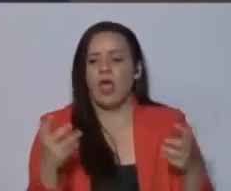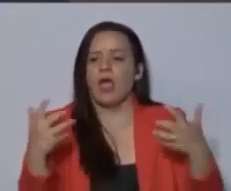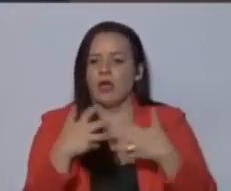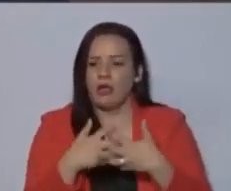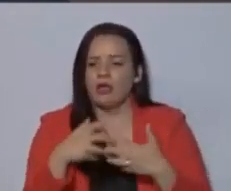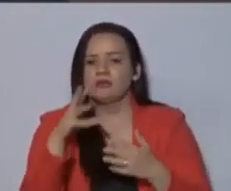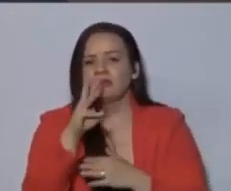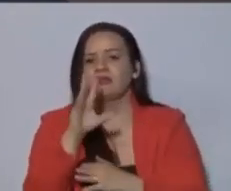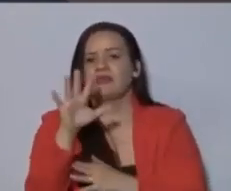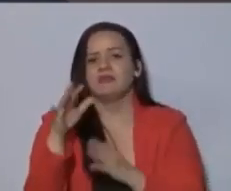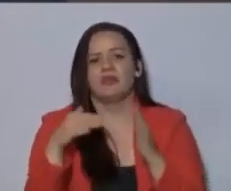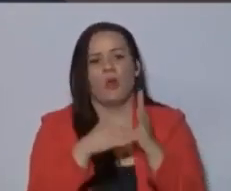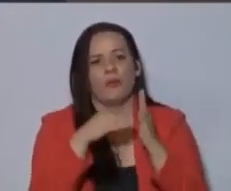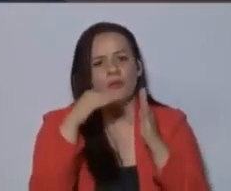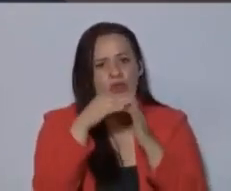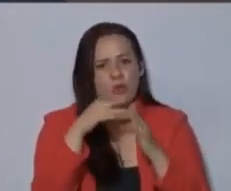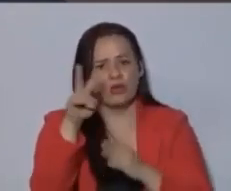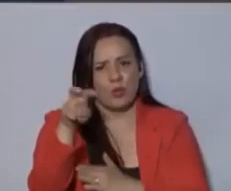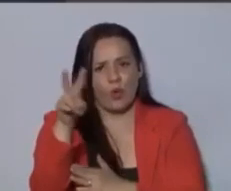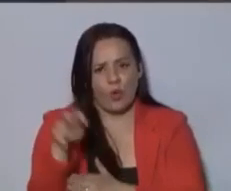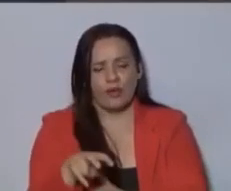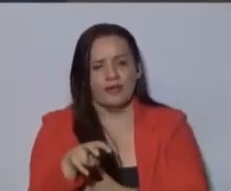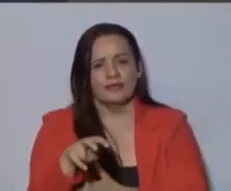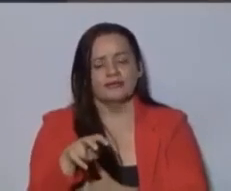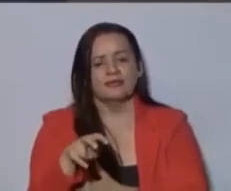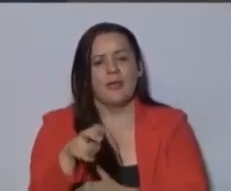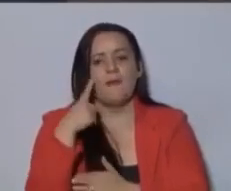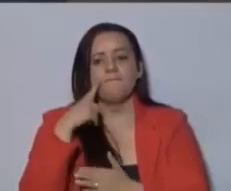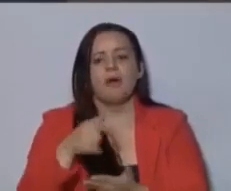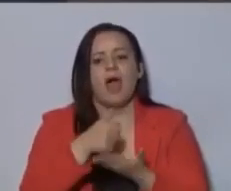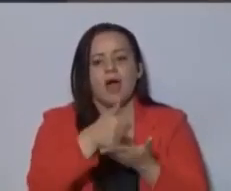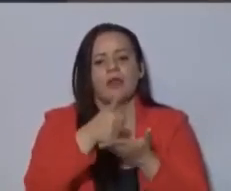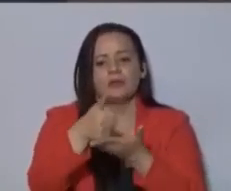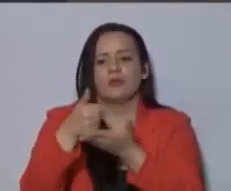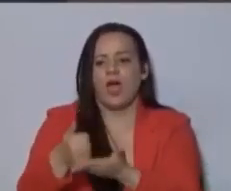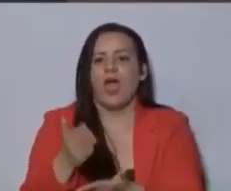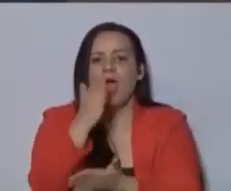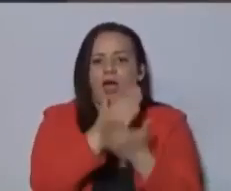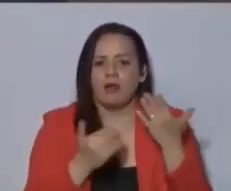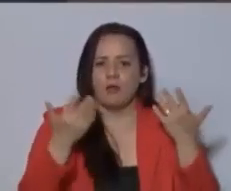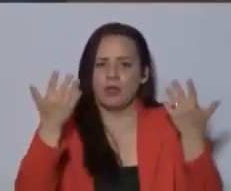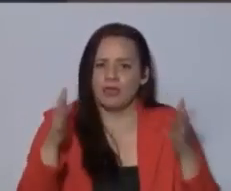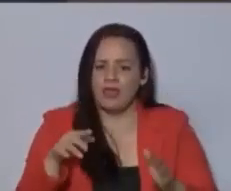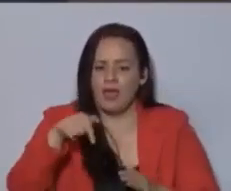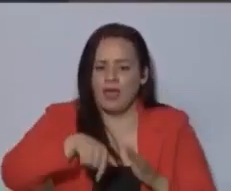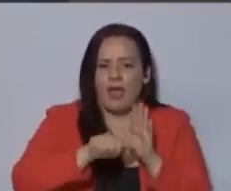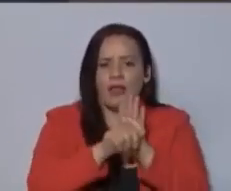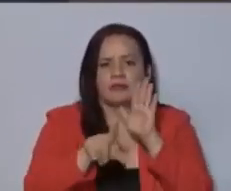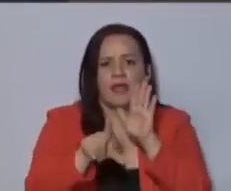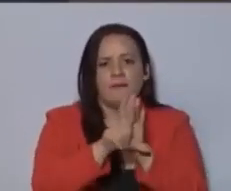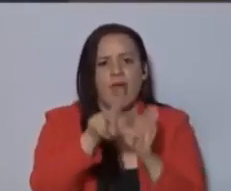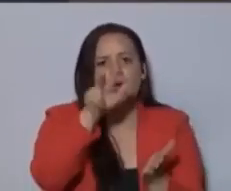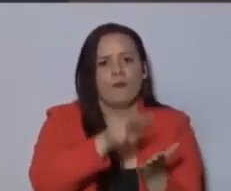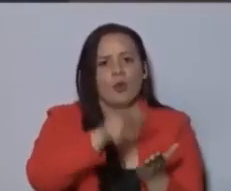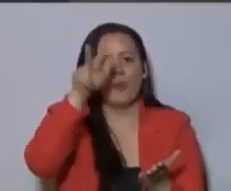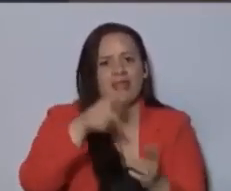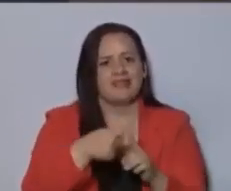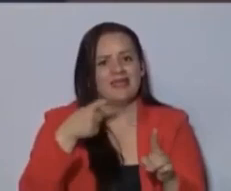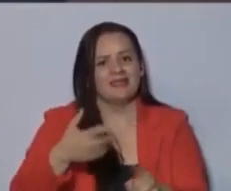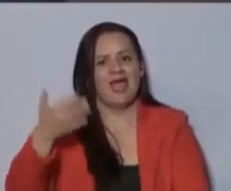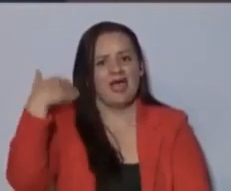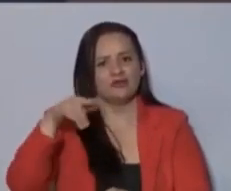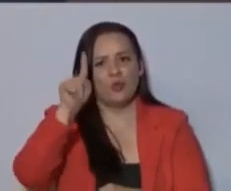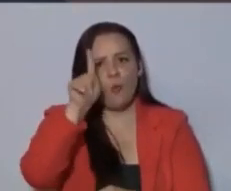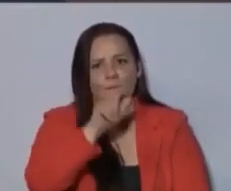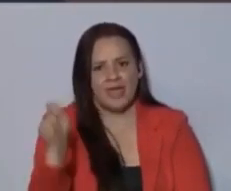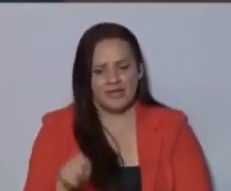los 65,000 millones de colones para los subsidios de algo que está aprobado aquí en la Asamblea Legislativa desde hace un